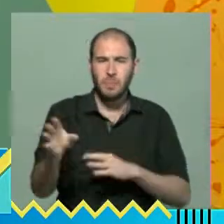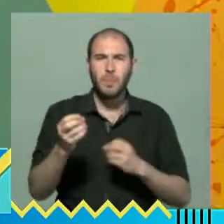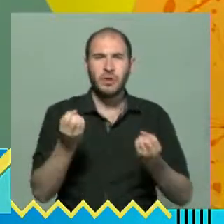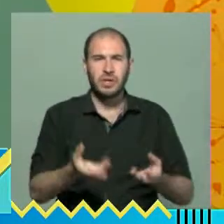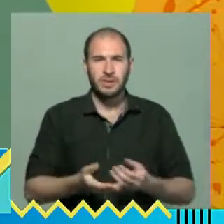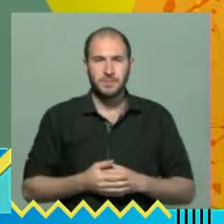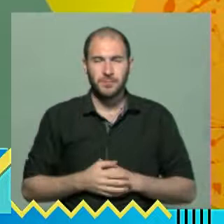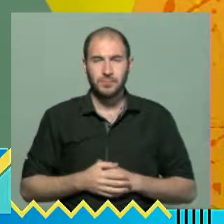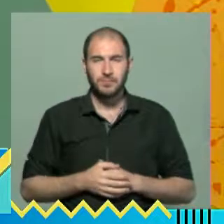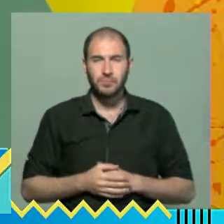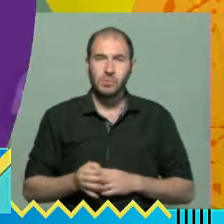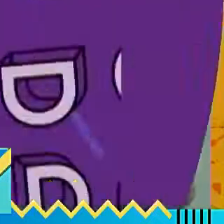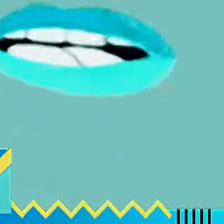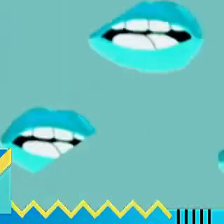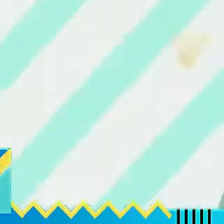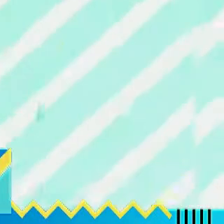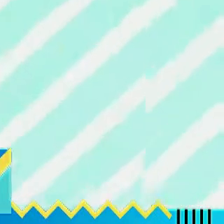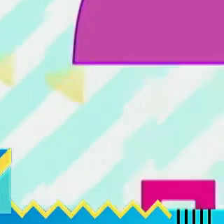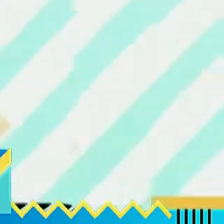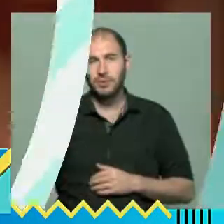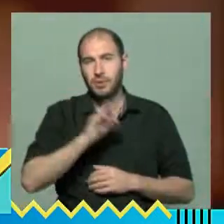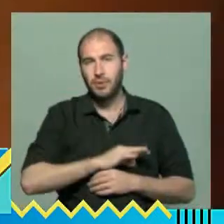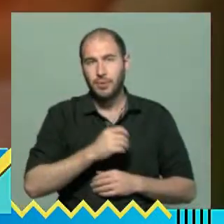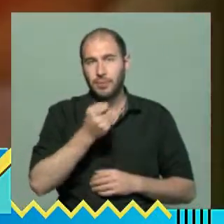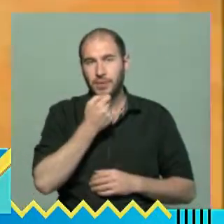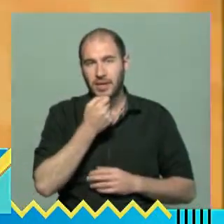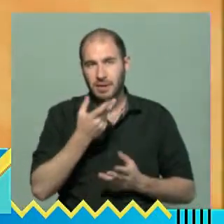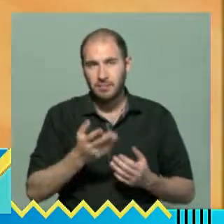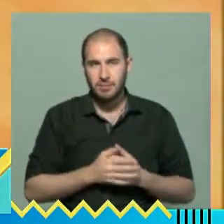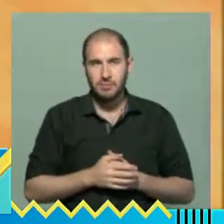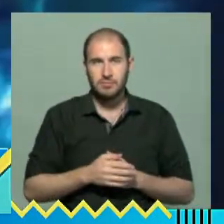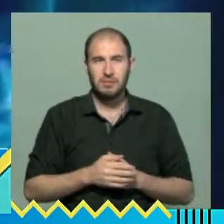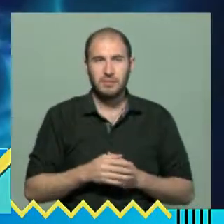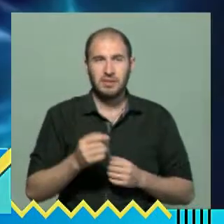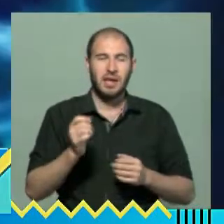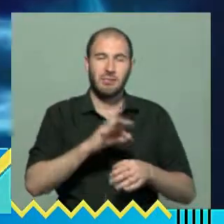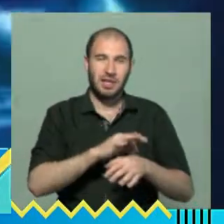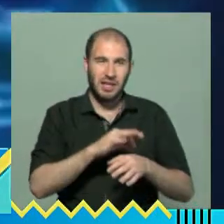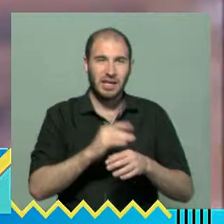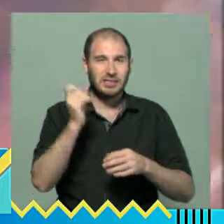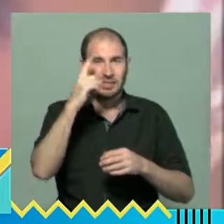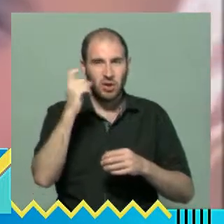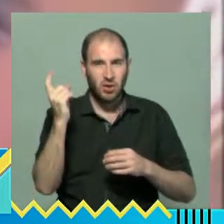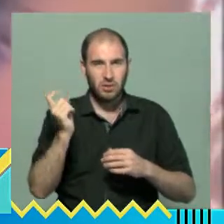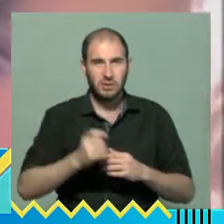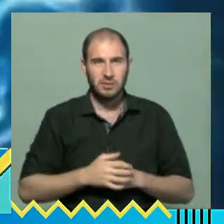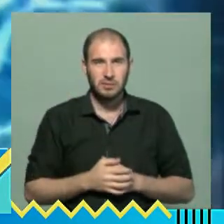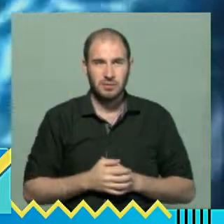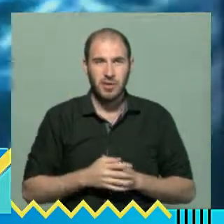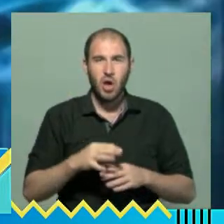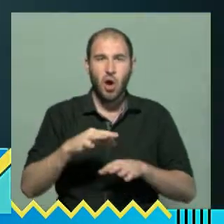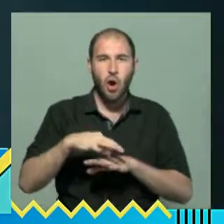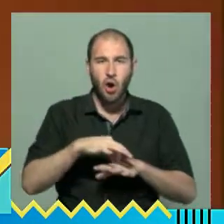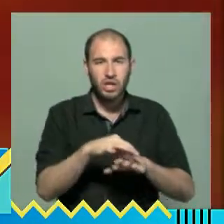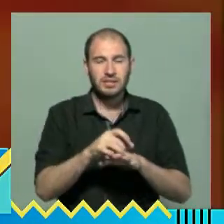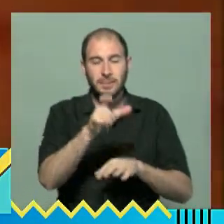a otro. O, no sé, el fenómeno que nos toca a los que hacemos alguna vez clínica psicológica, que es orientar